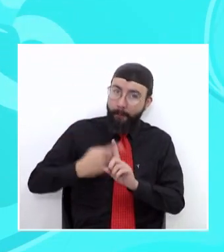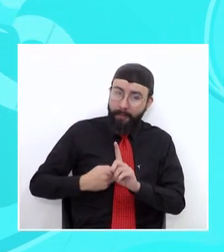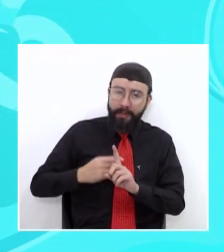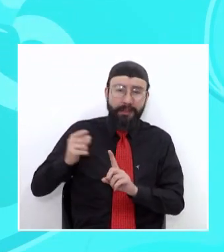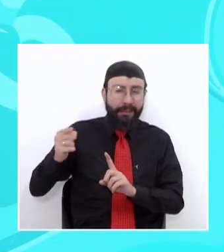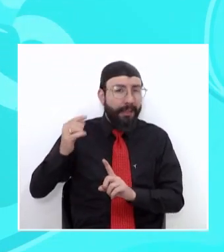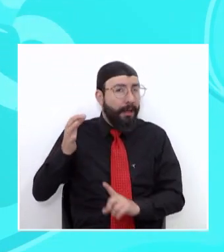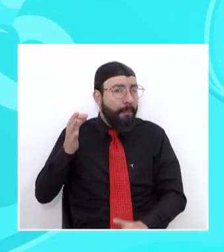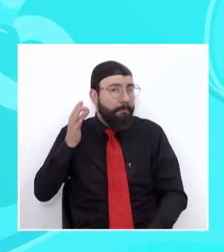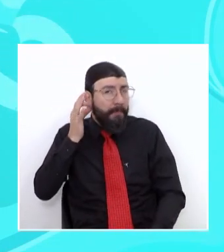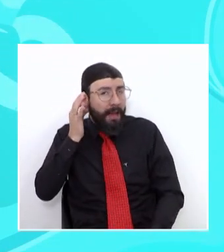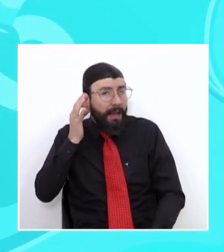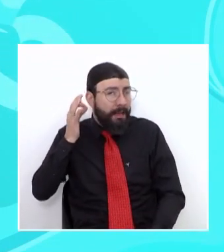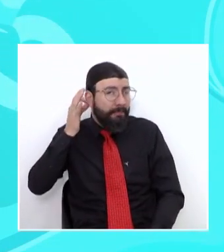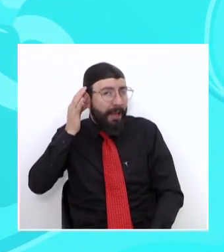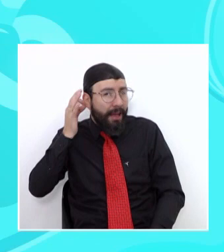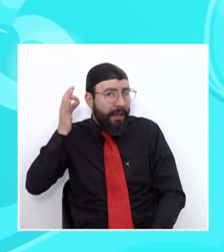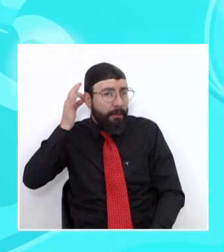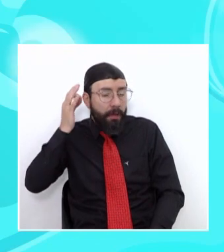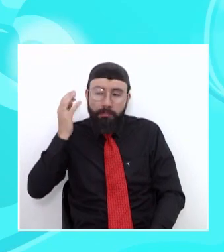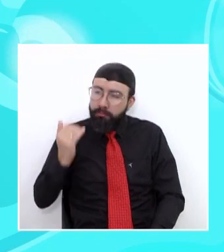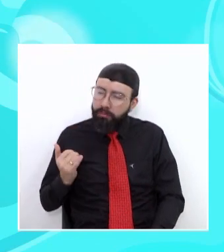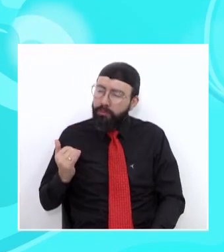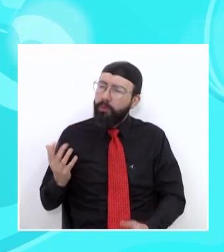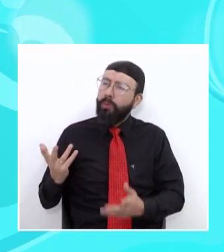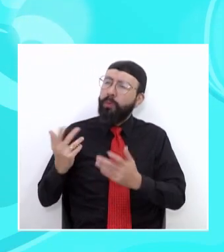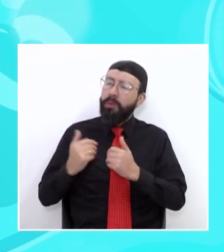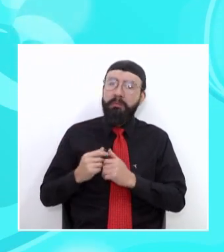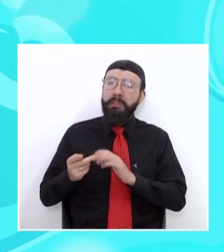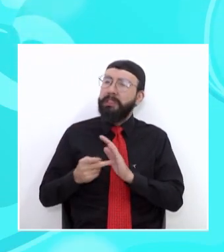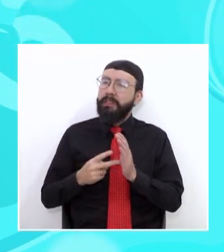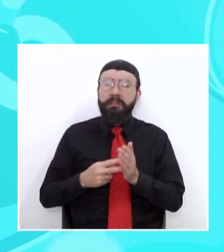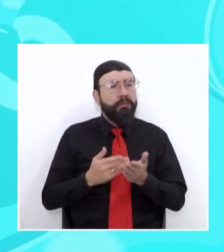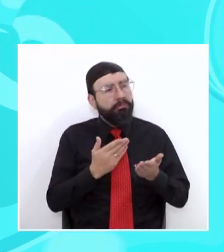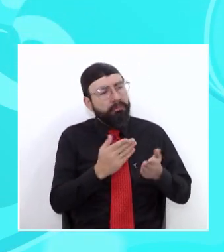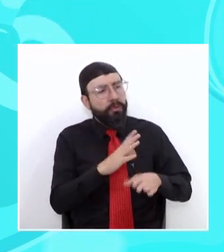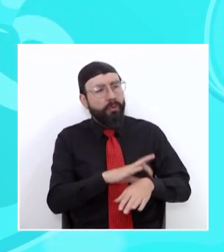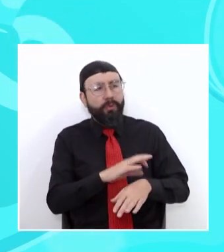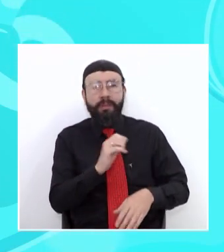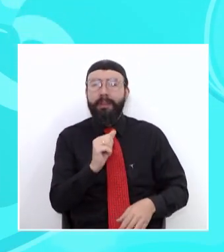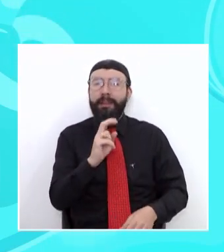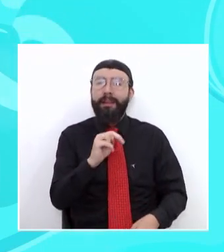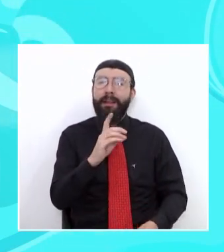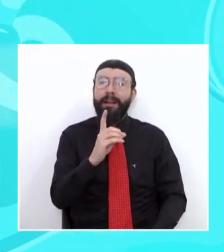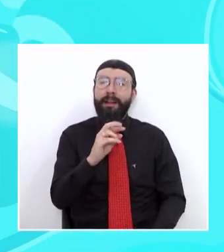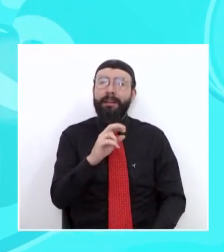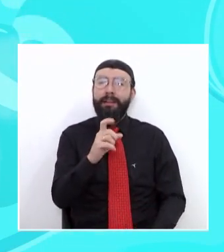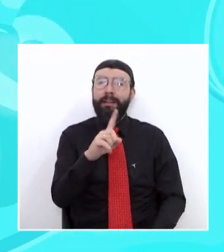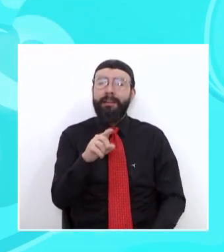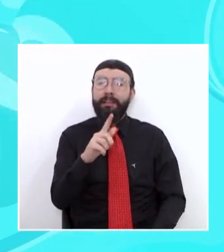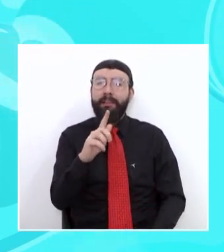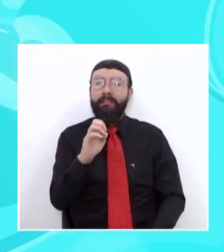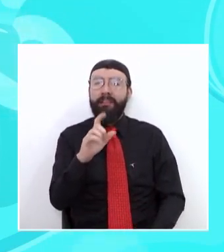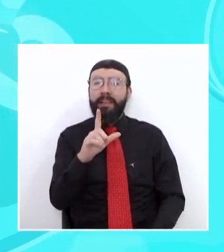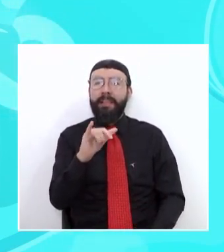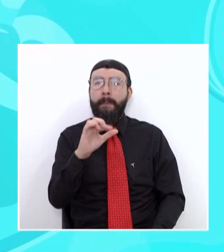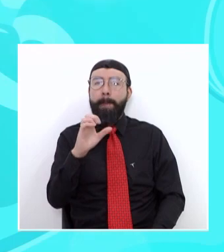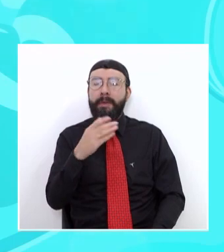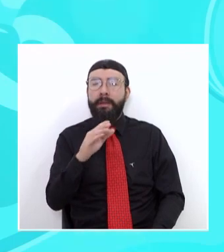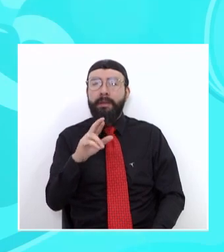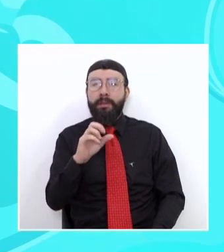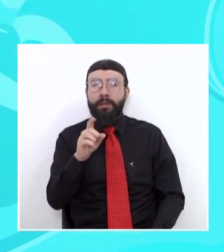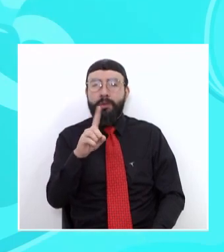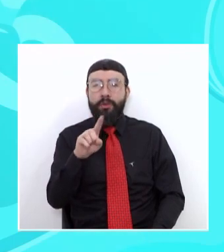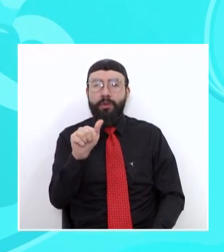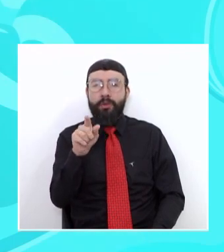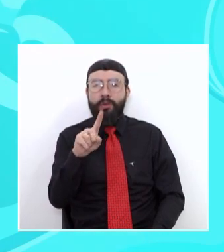este procedimiento en la oreja. ¿Qué significa, doctor Andrés Felipe Rosas? Hay que tener en cuenta que la